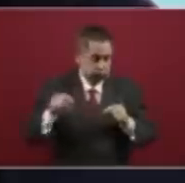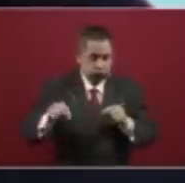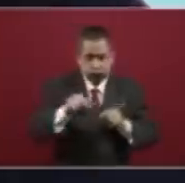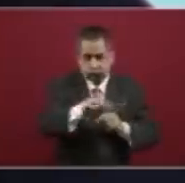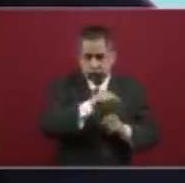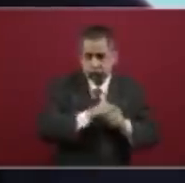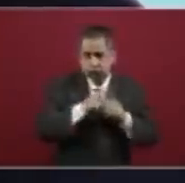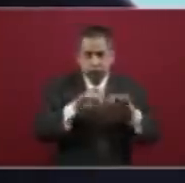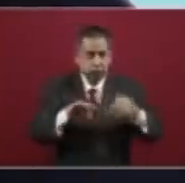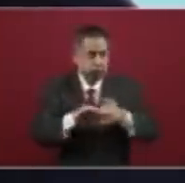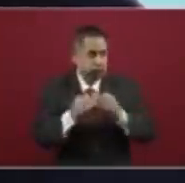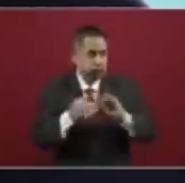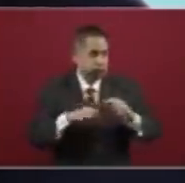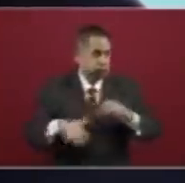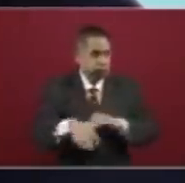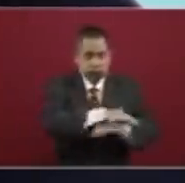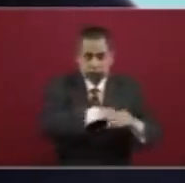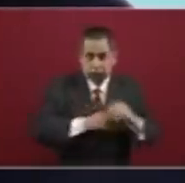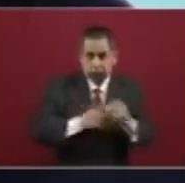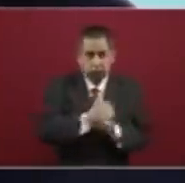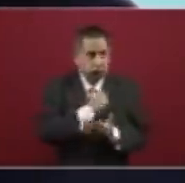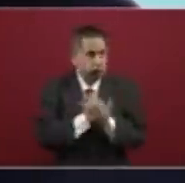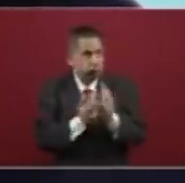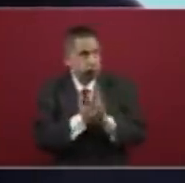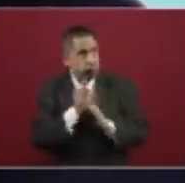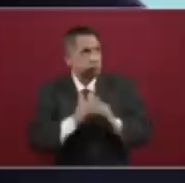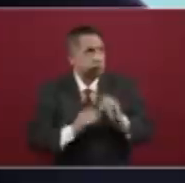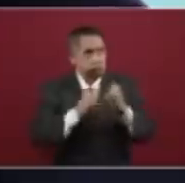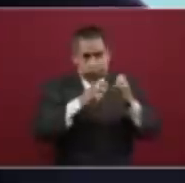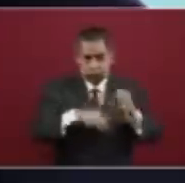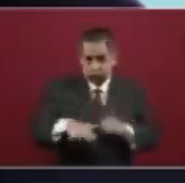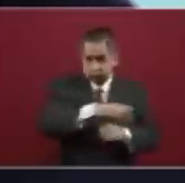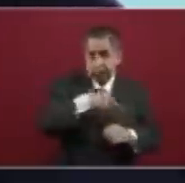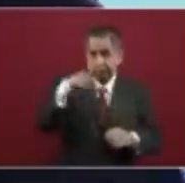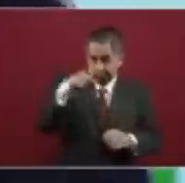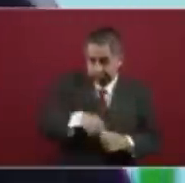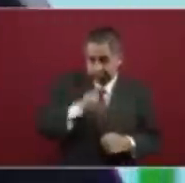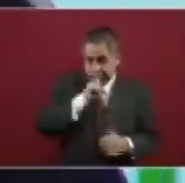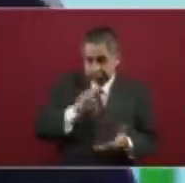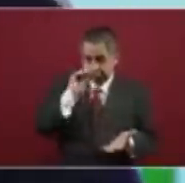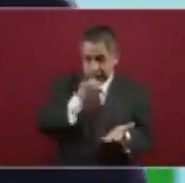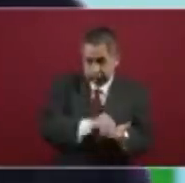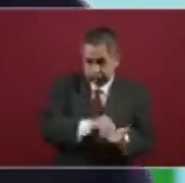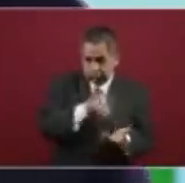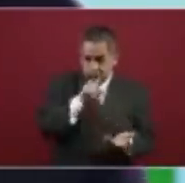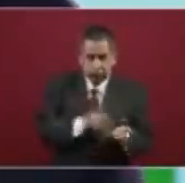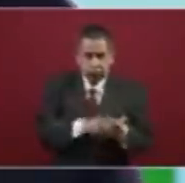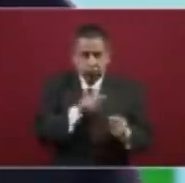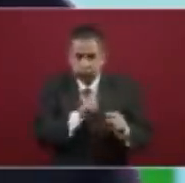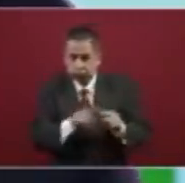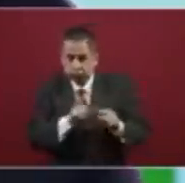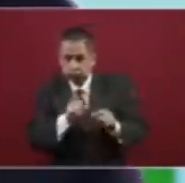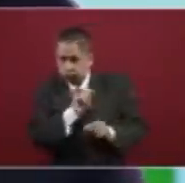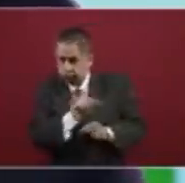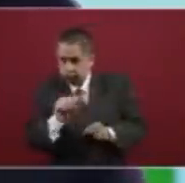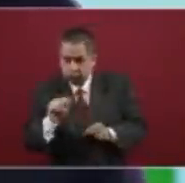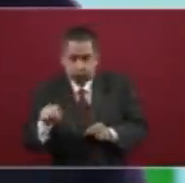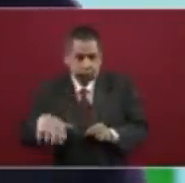en las zonas metropolitanas, en donde están estas estaciones.